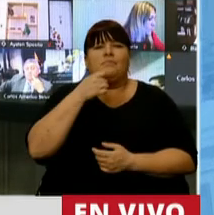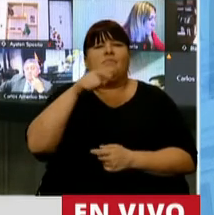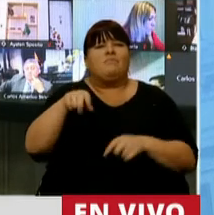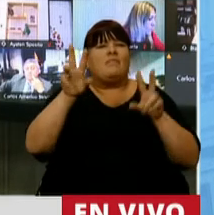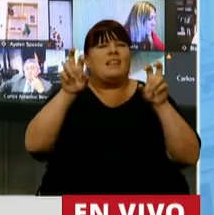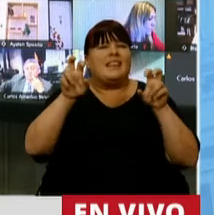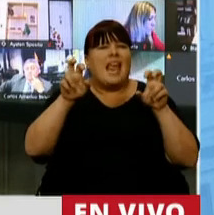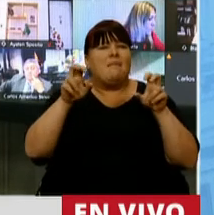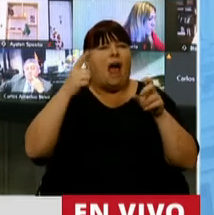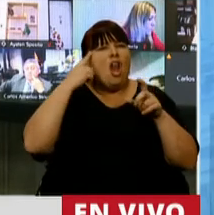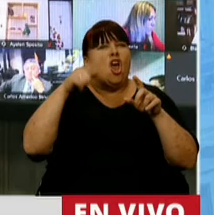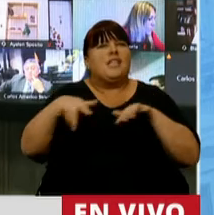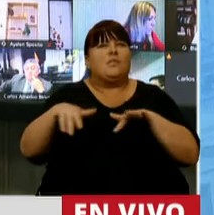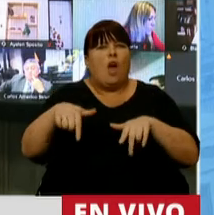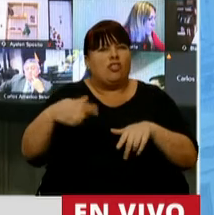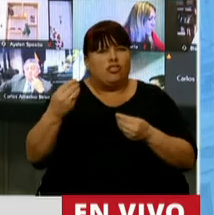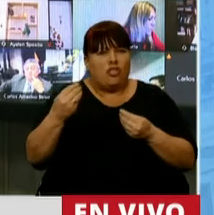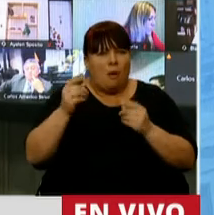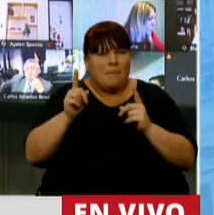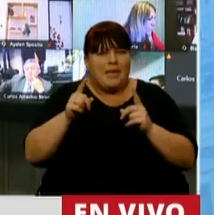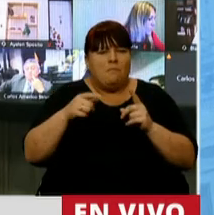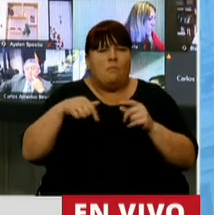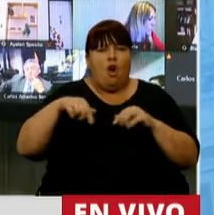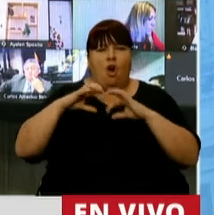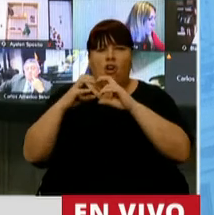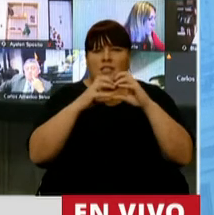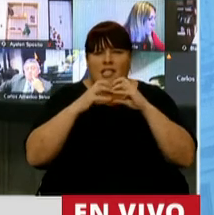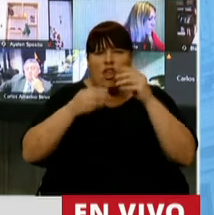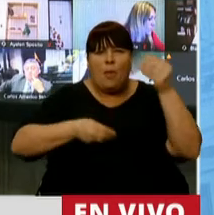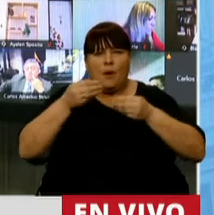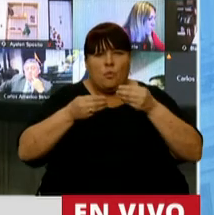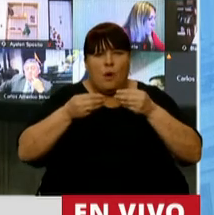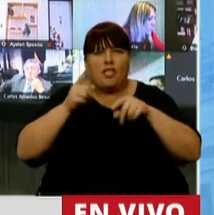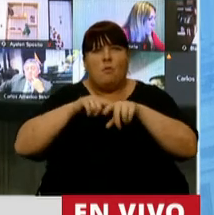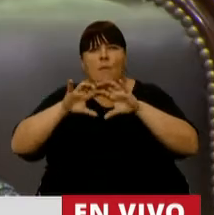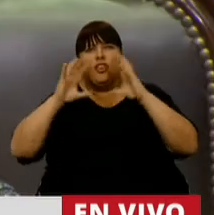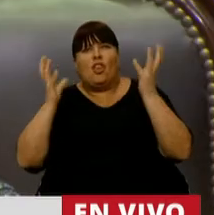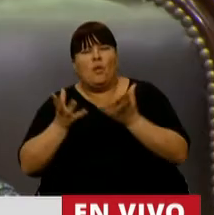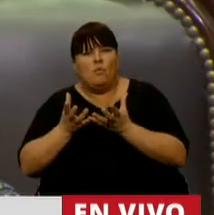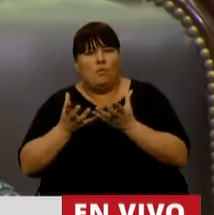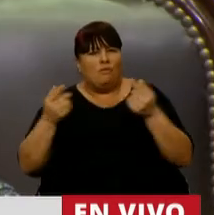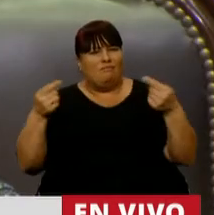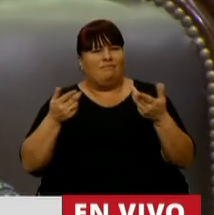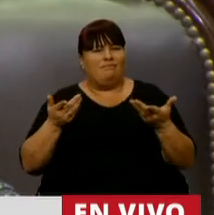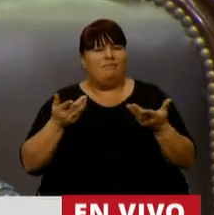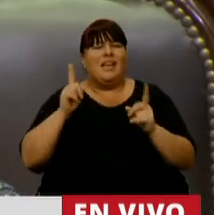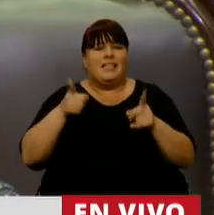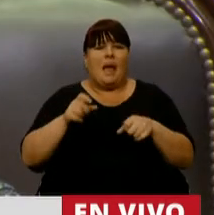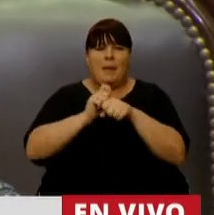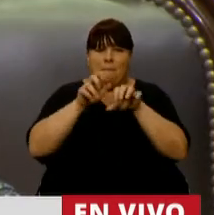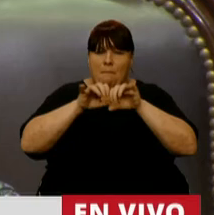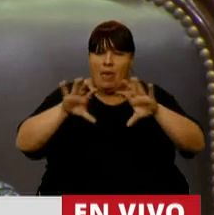tema en el contexto en el cual estamos tratando este presupuesto nacional. Una pandemia,